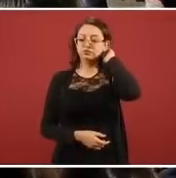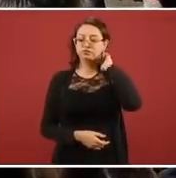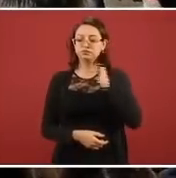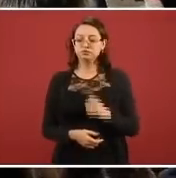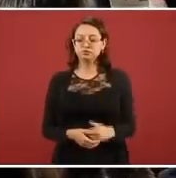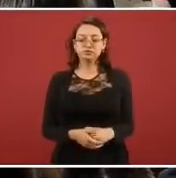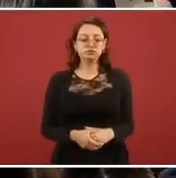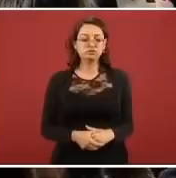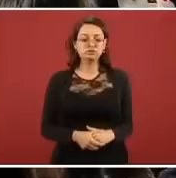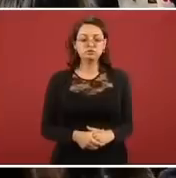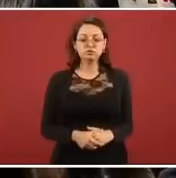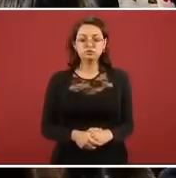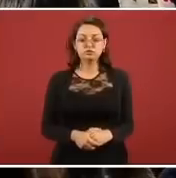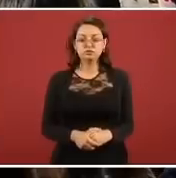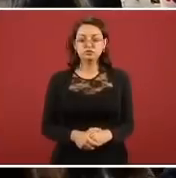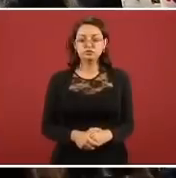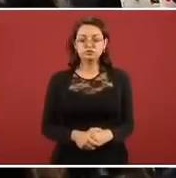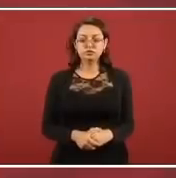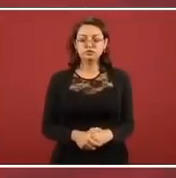¿Cómo